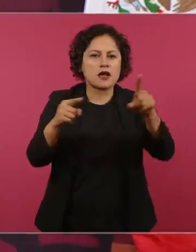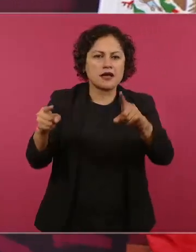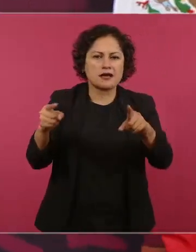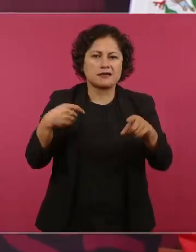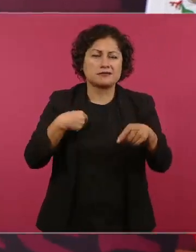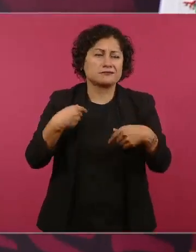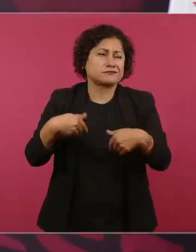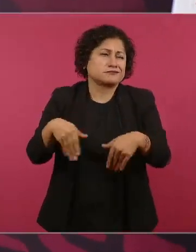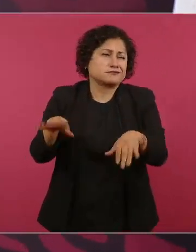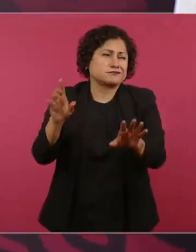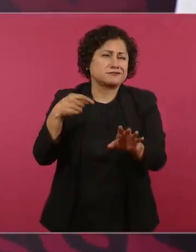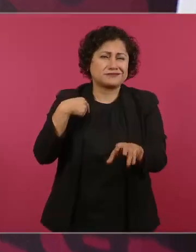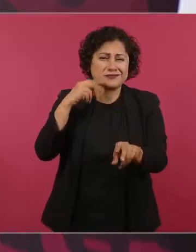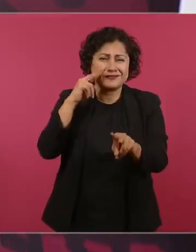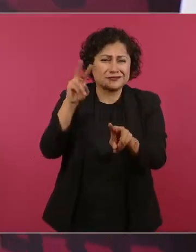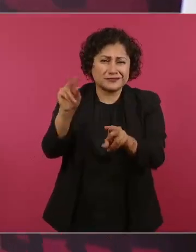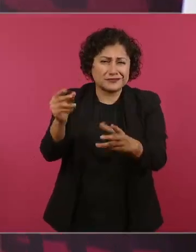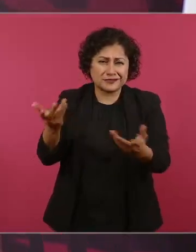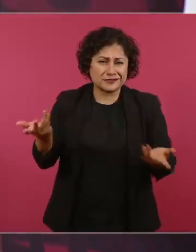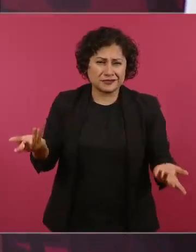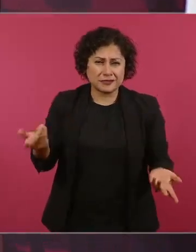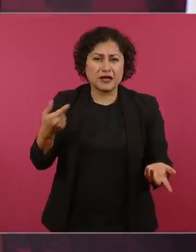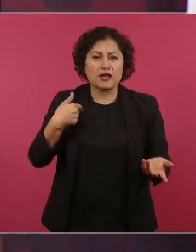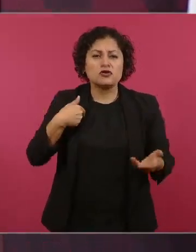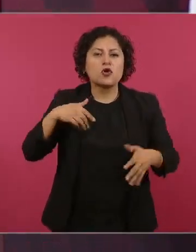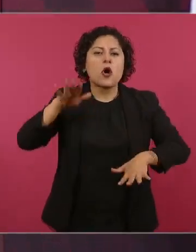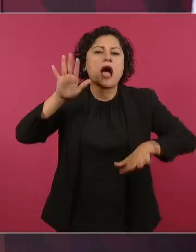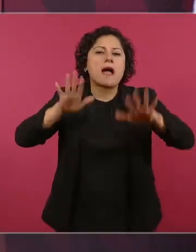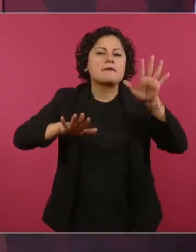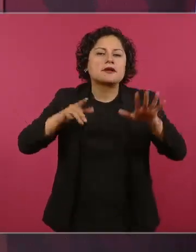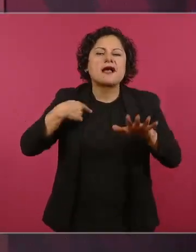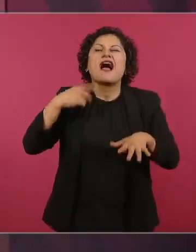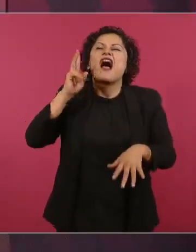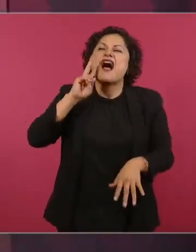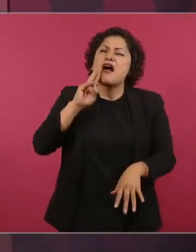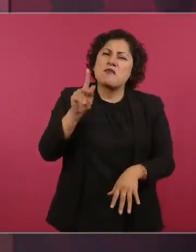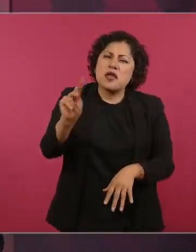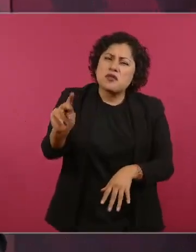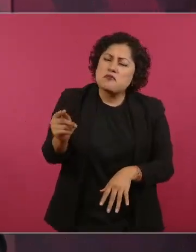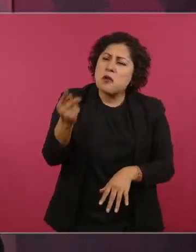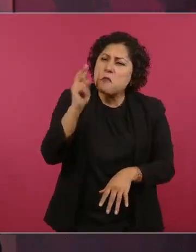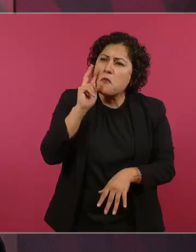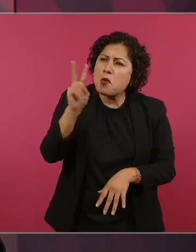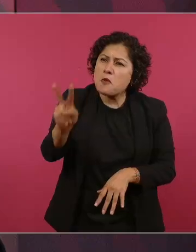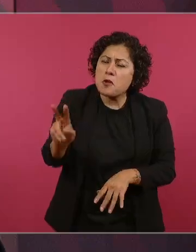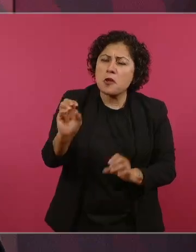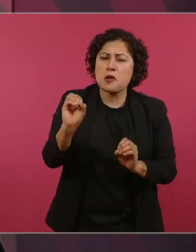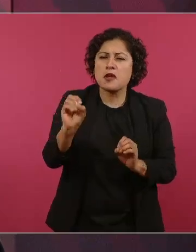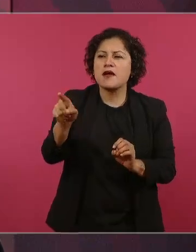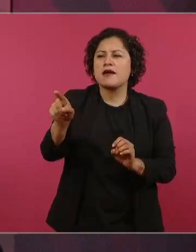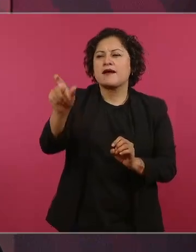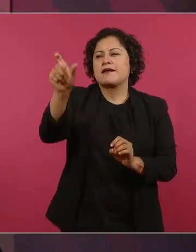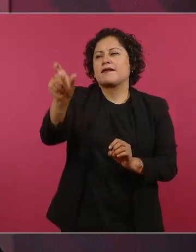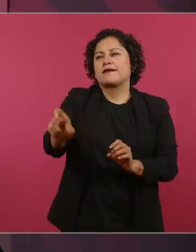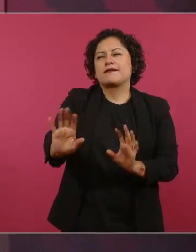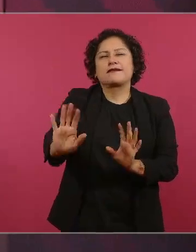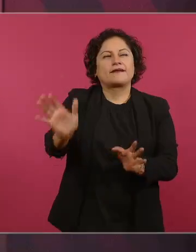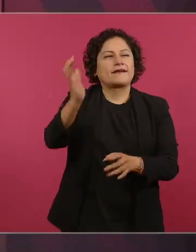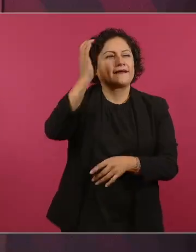nada más de vez en cuando, si este por dónde anda, ¿no? Y como es predecible,